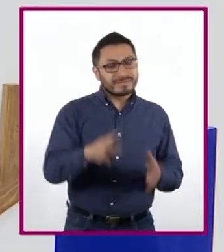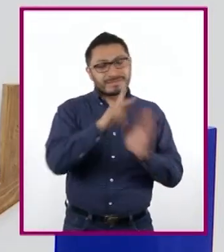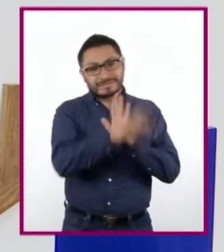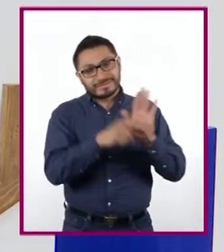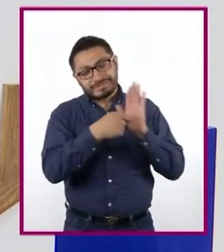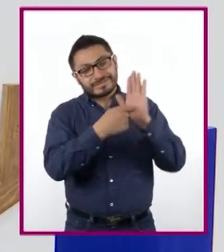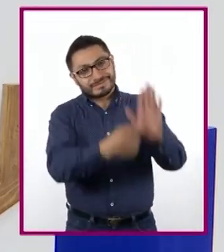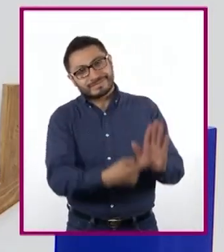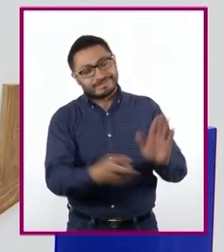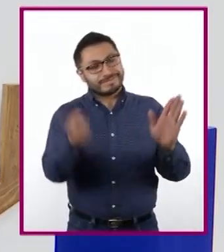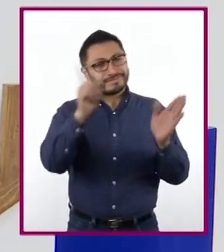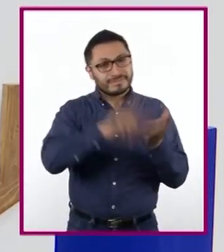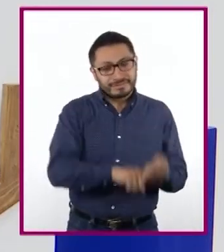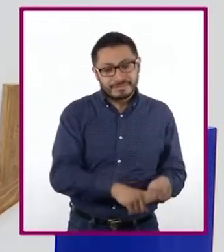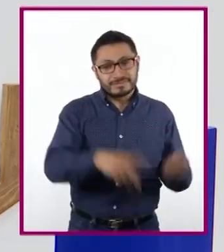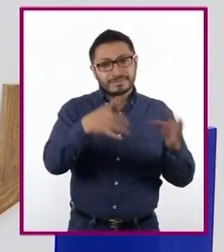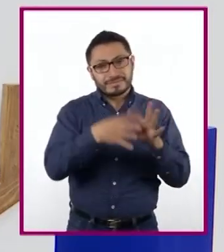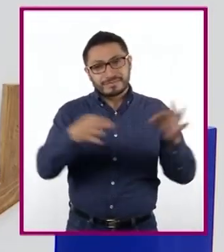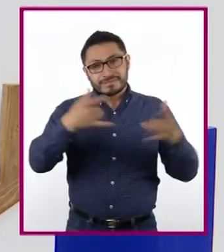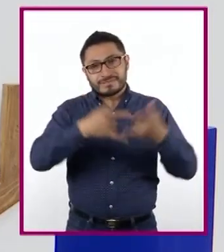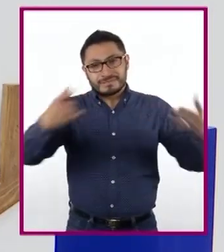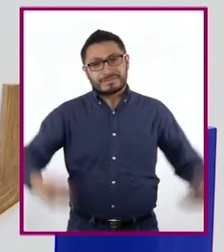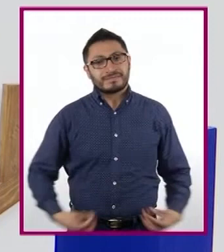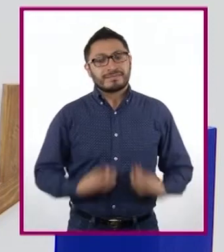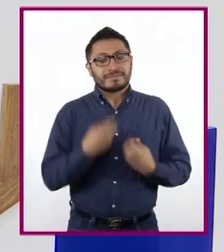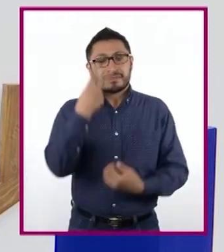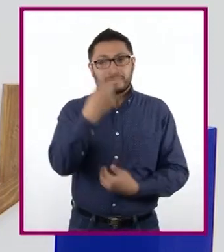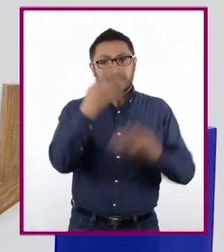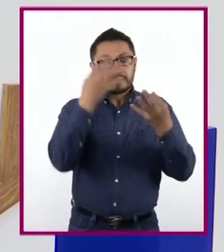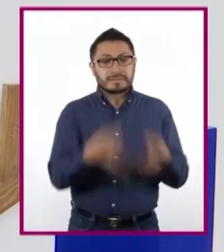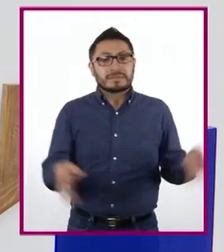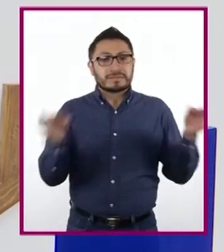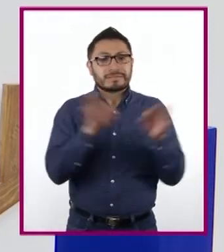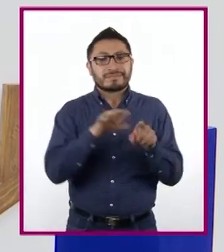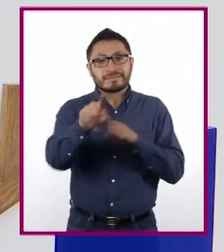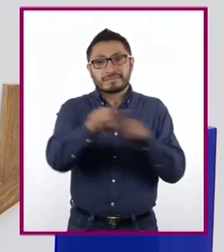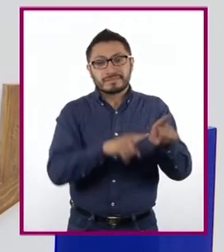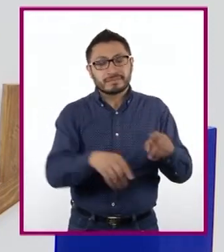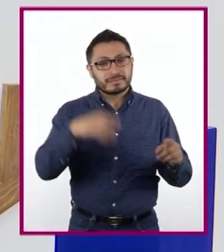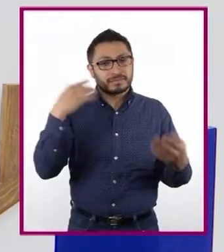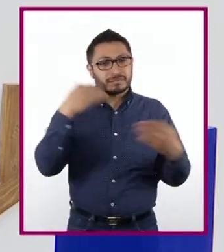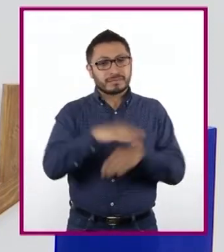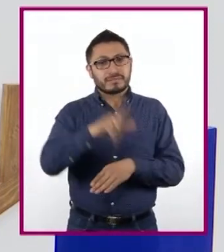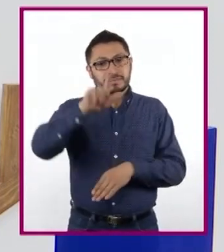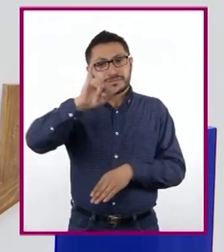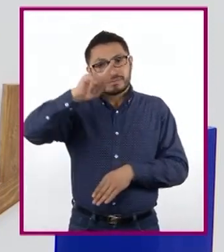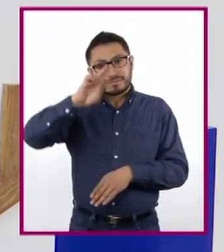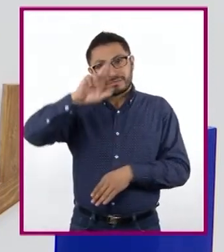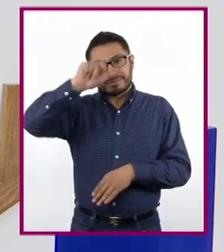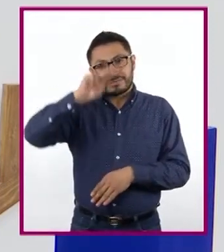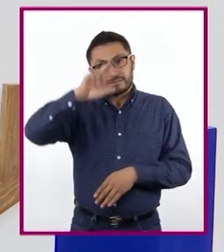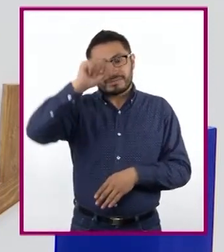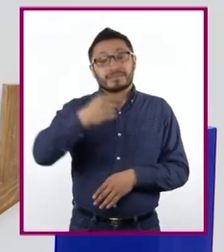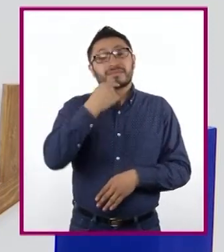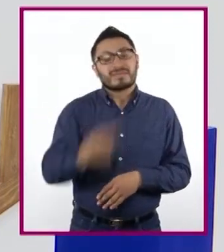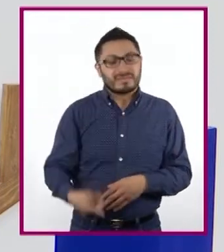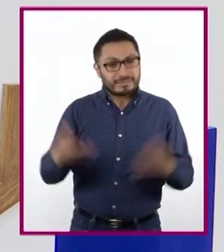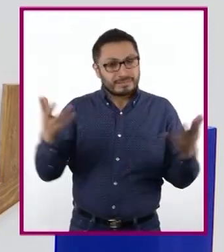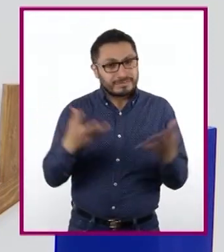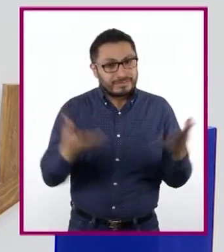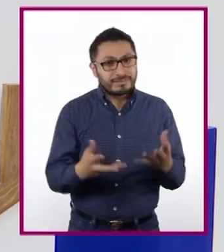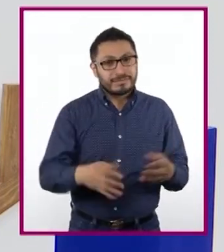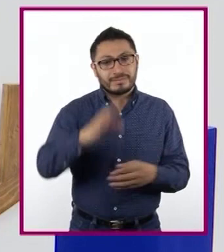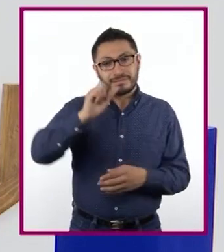video, en el cual se narra la historia de vida de dos importantes hermanos para la literatura infantil, los creadores de